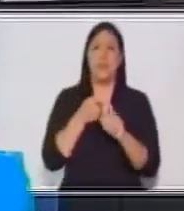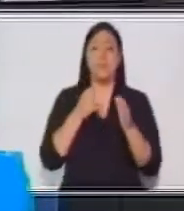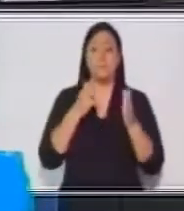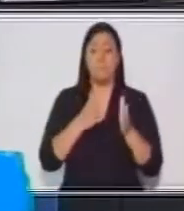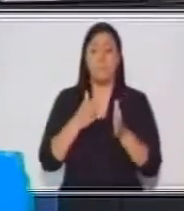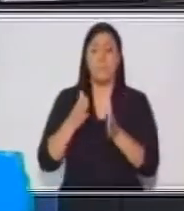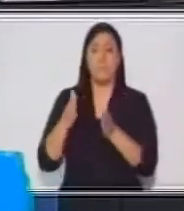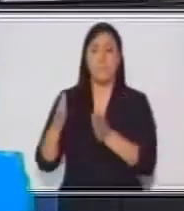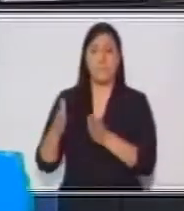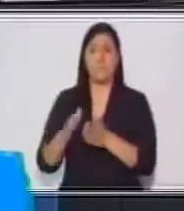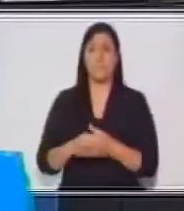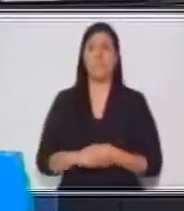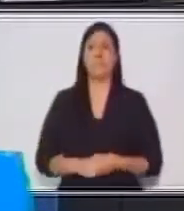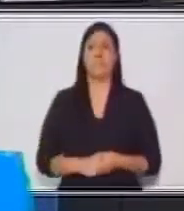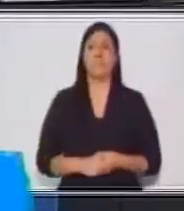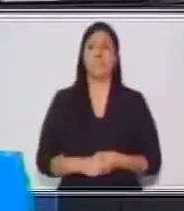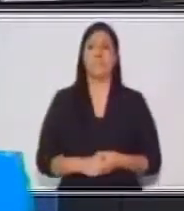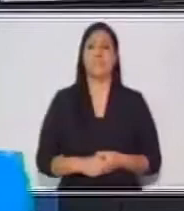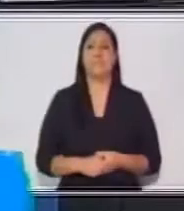proporcionales.